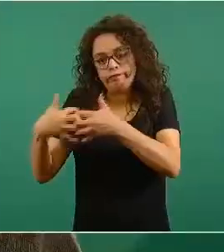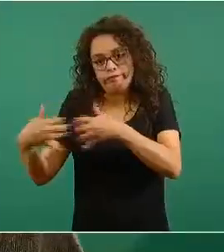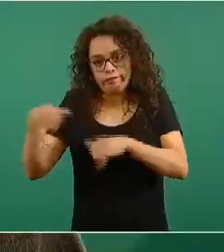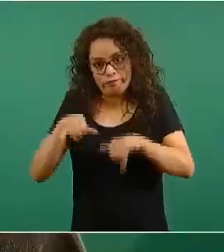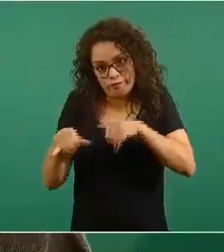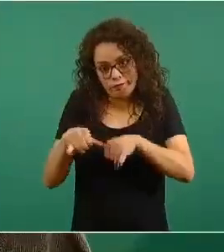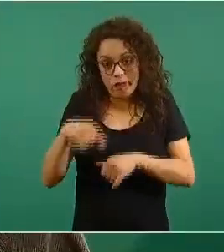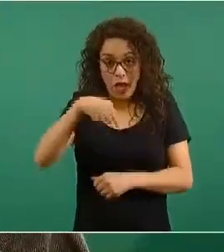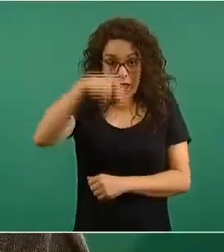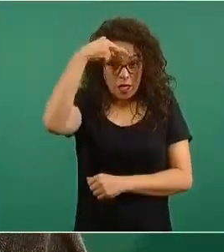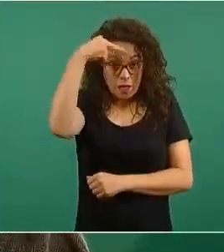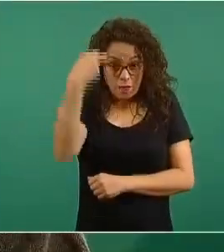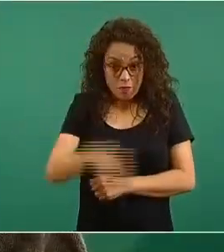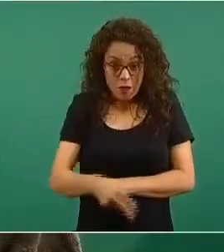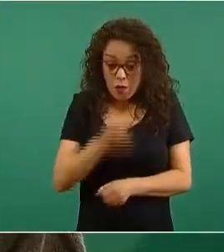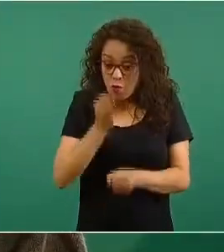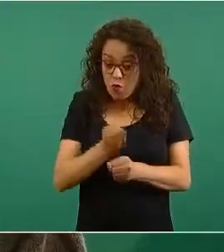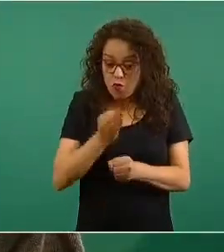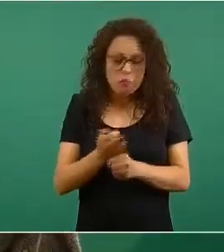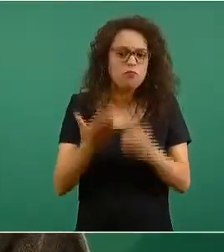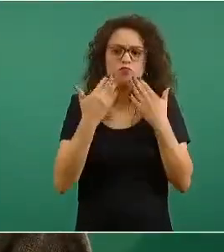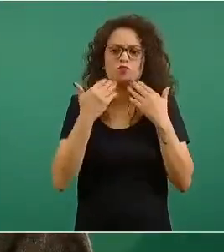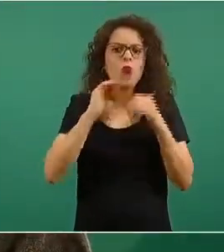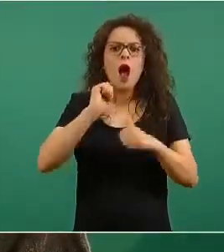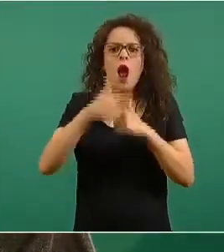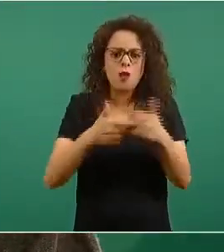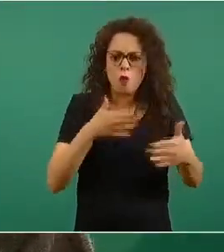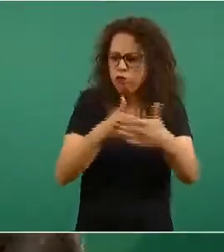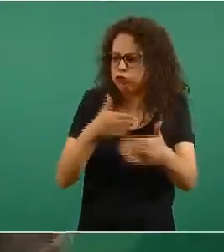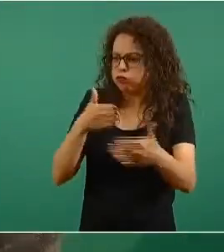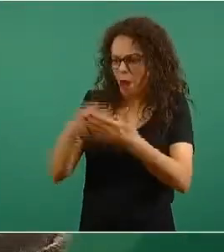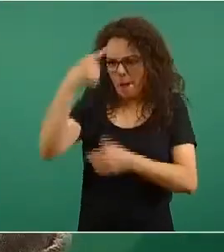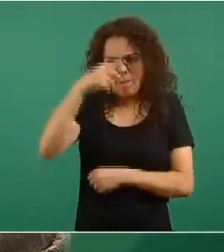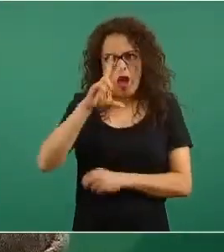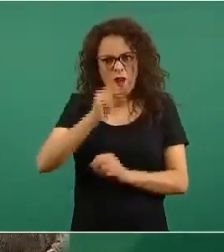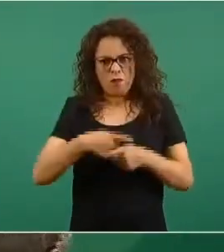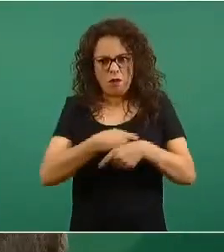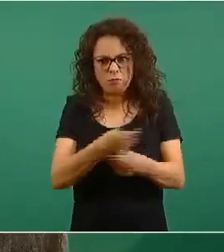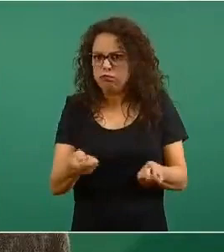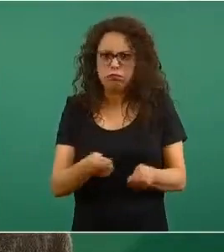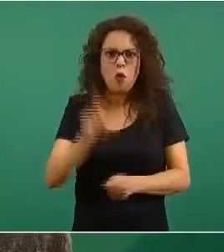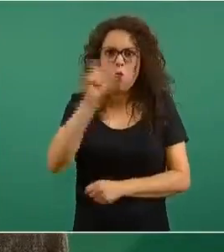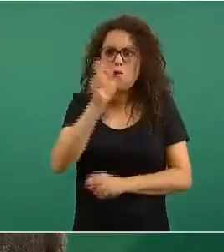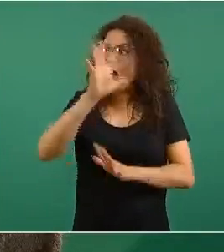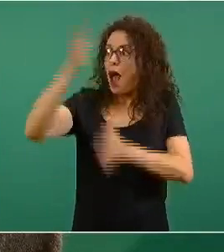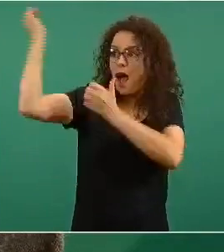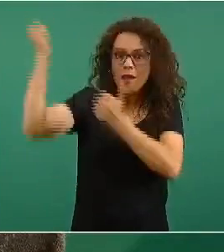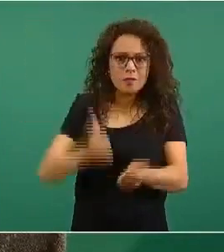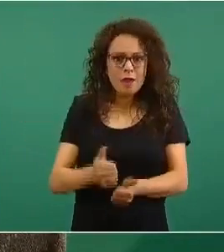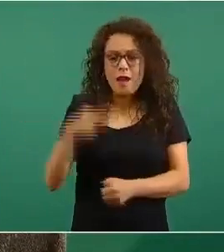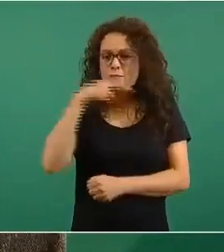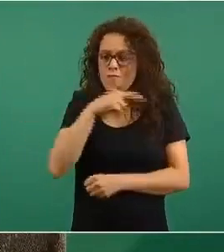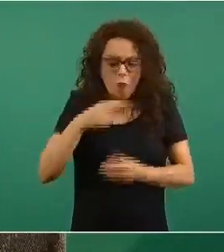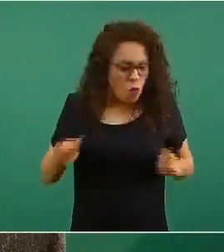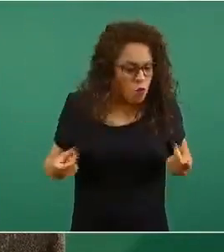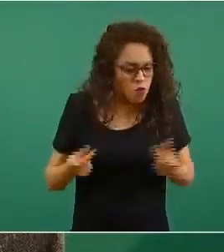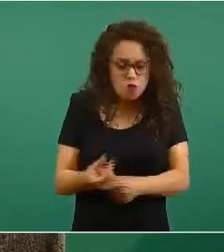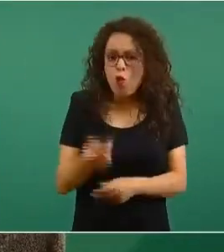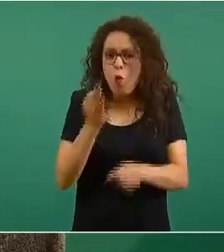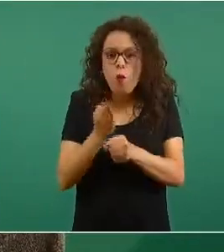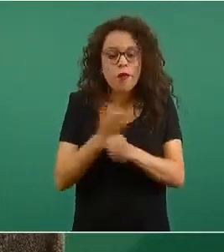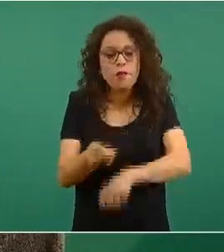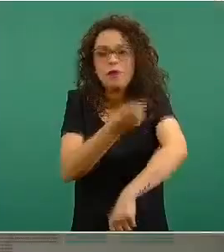hasta el momento, restricciones para ponerlas. En cuanto llegan, se ponen inmediatamente. Y